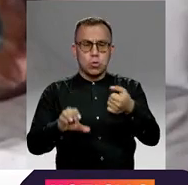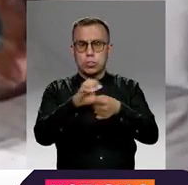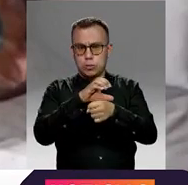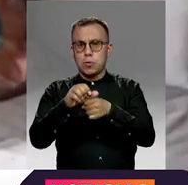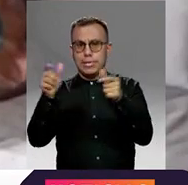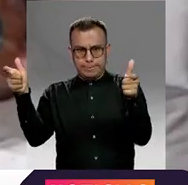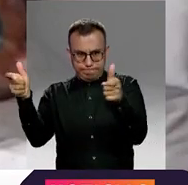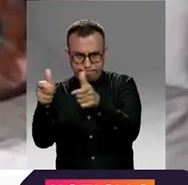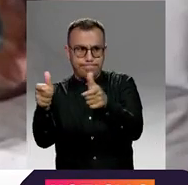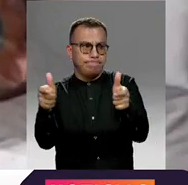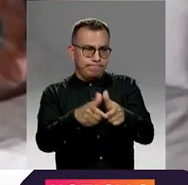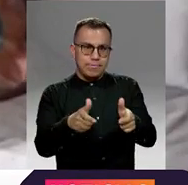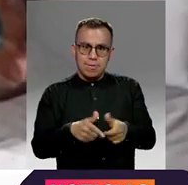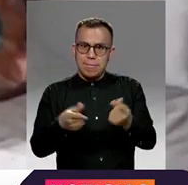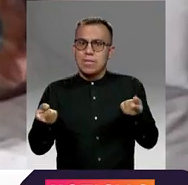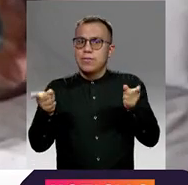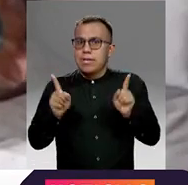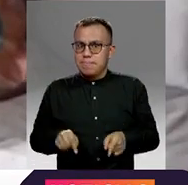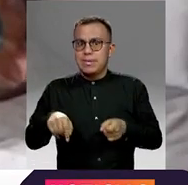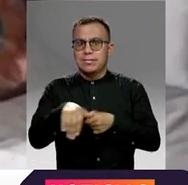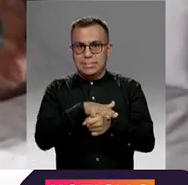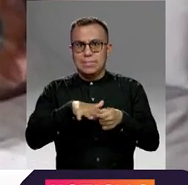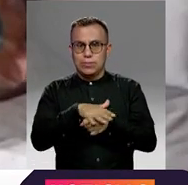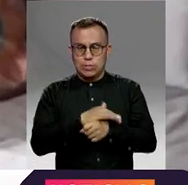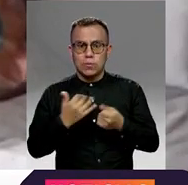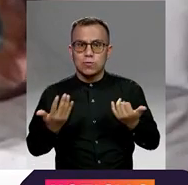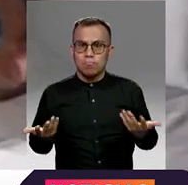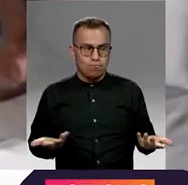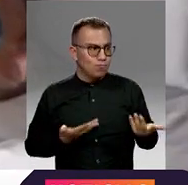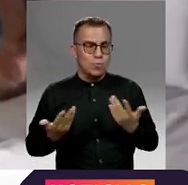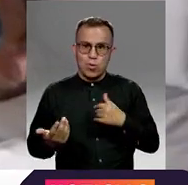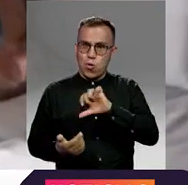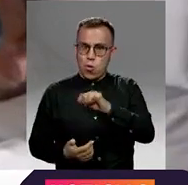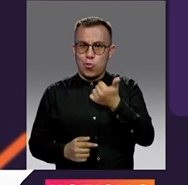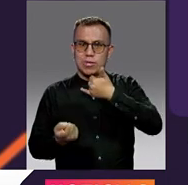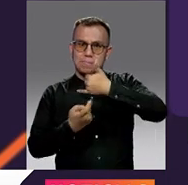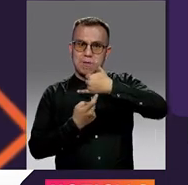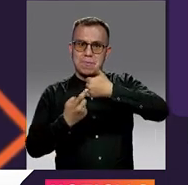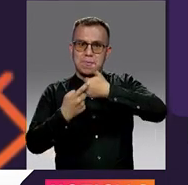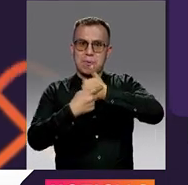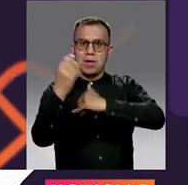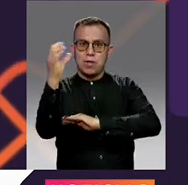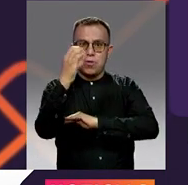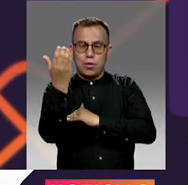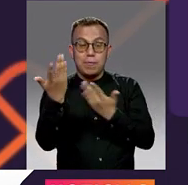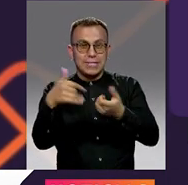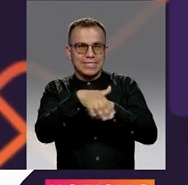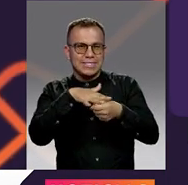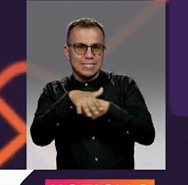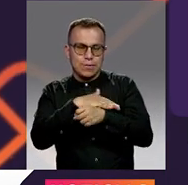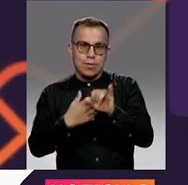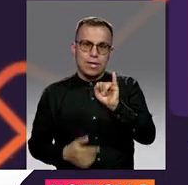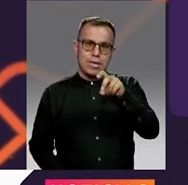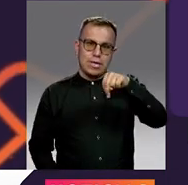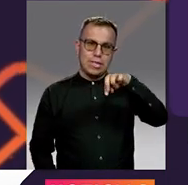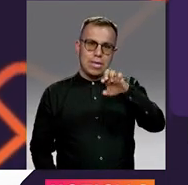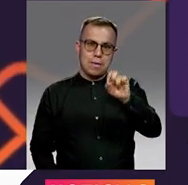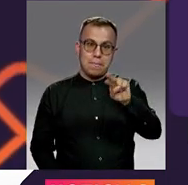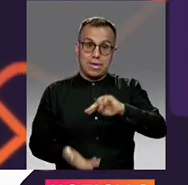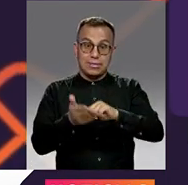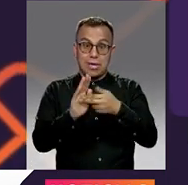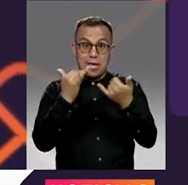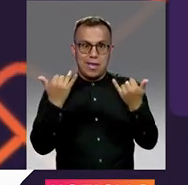pero también se han presentado casos en otras partes del país. Basados en esta situación, INDEPAS y Temblores